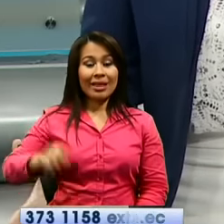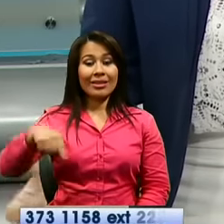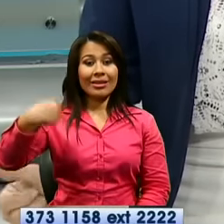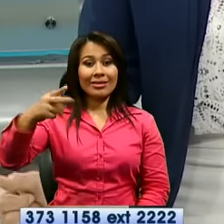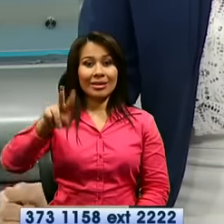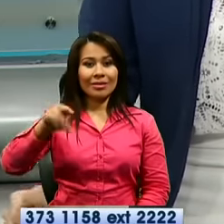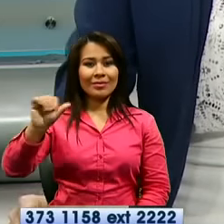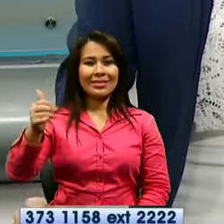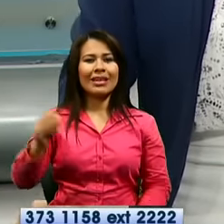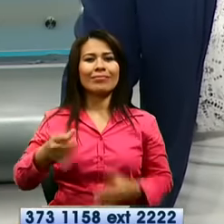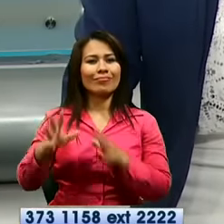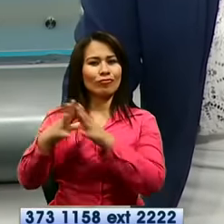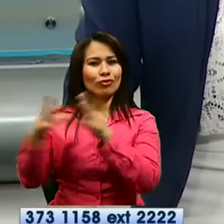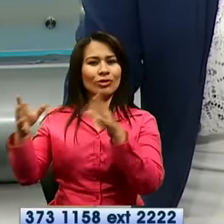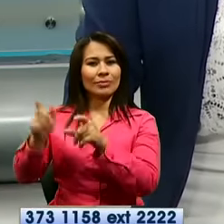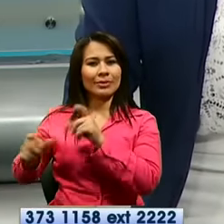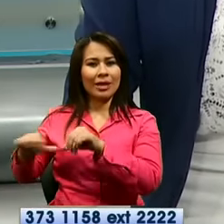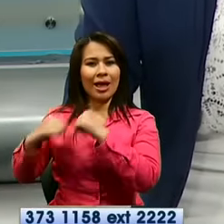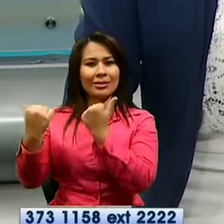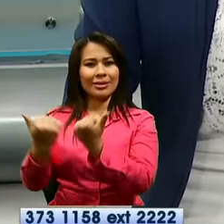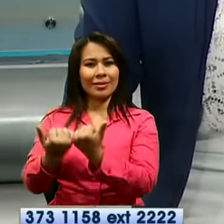la mayoría en la Asamblea.